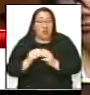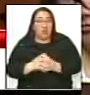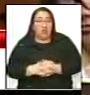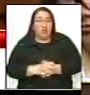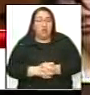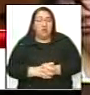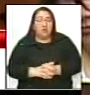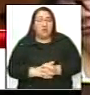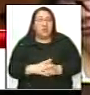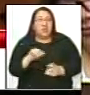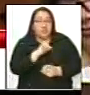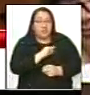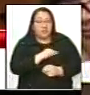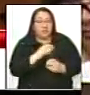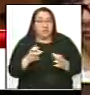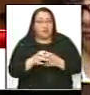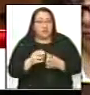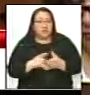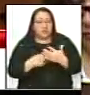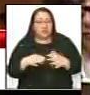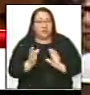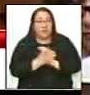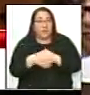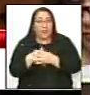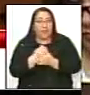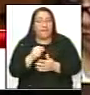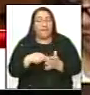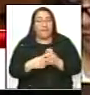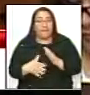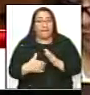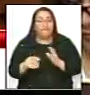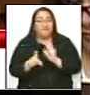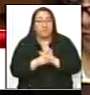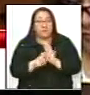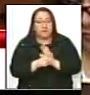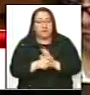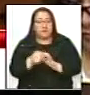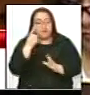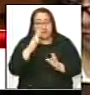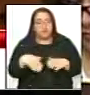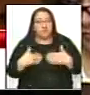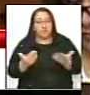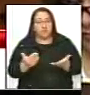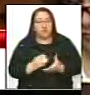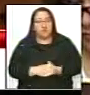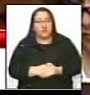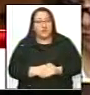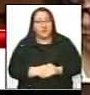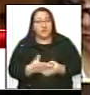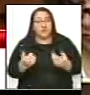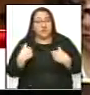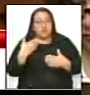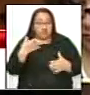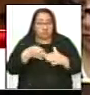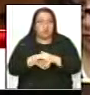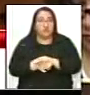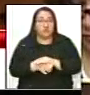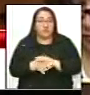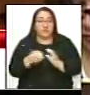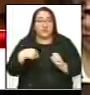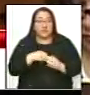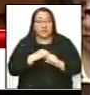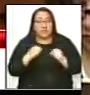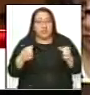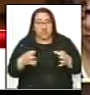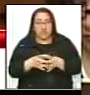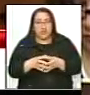Una institucionalidad paralela que se aprovecha de los vacíos legales para poder tener una intromisión en nuestro